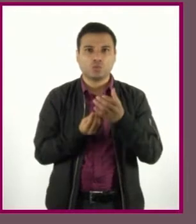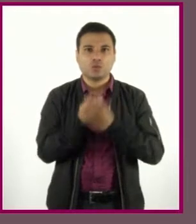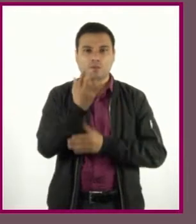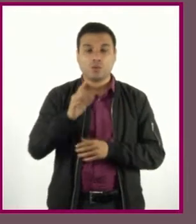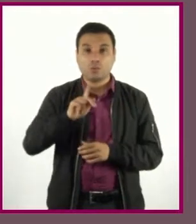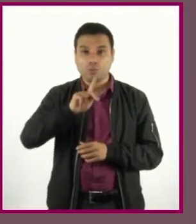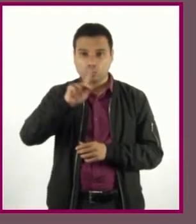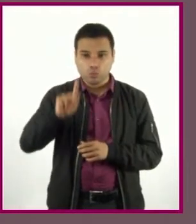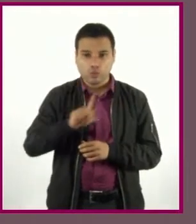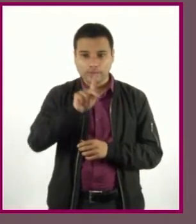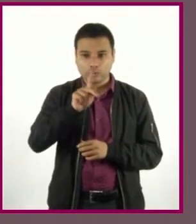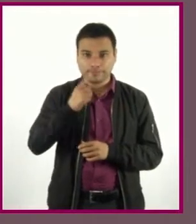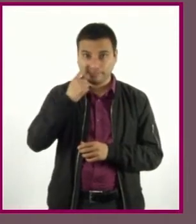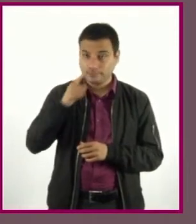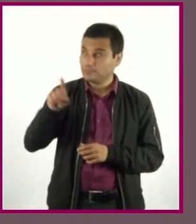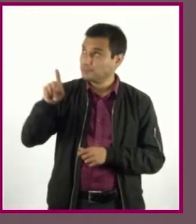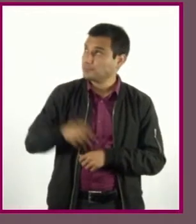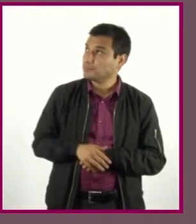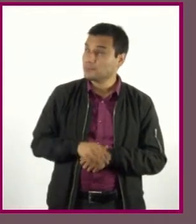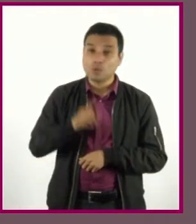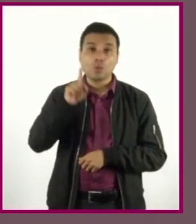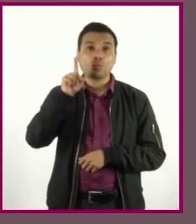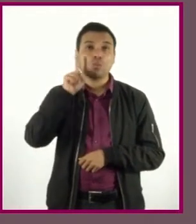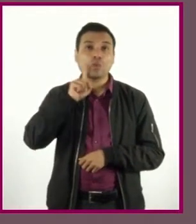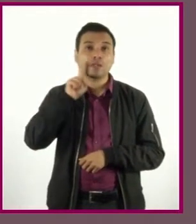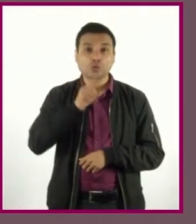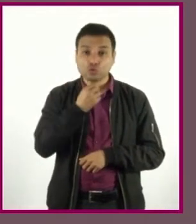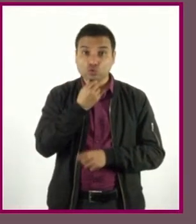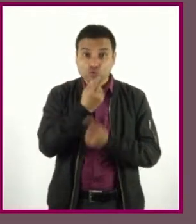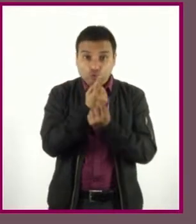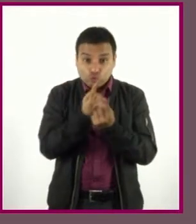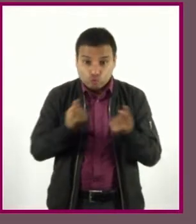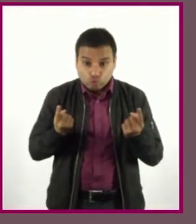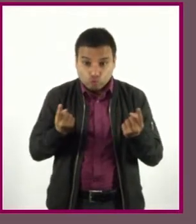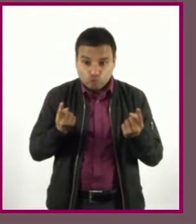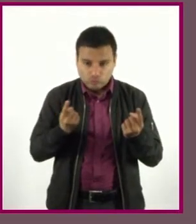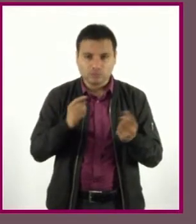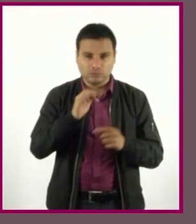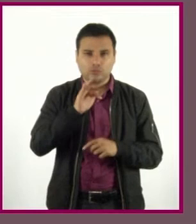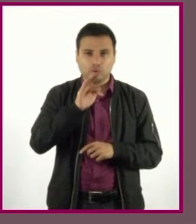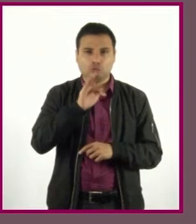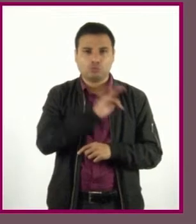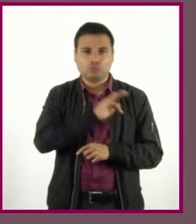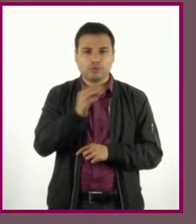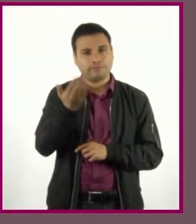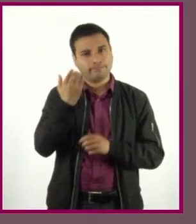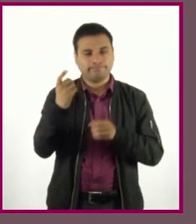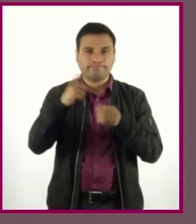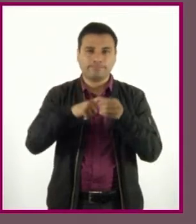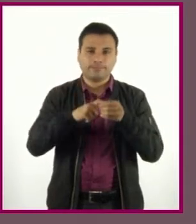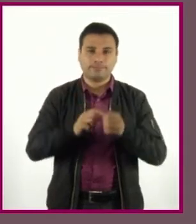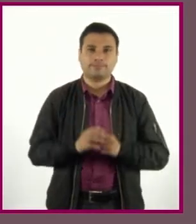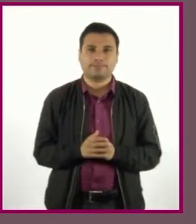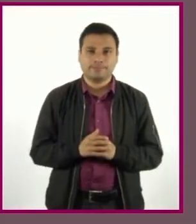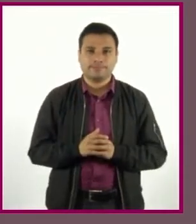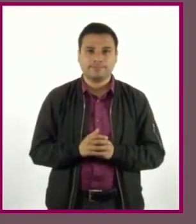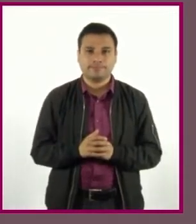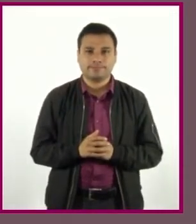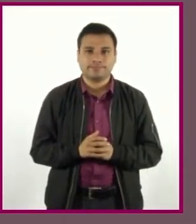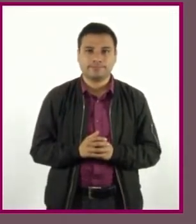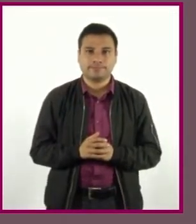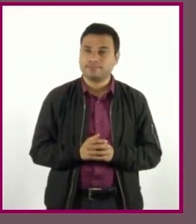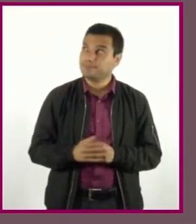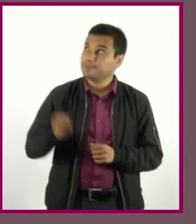en donde dan asilo a mujeres y niños migrantes para alejarlos de la brutalidad machista de la guerra. Hinwar se